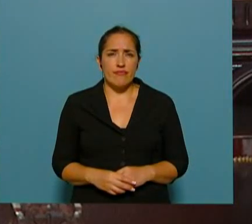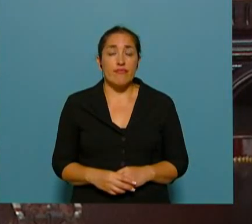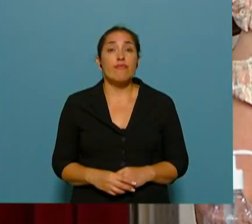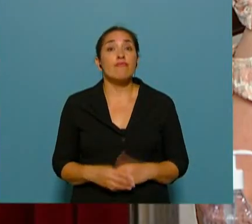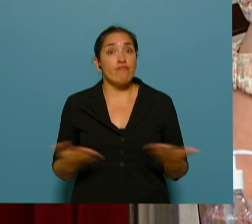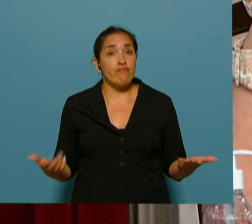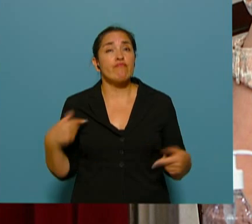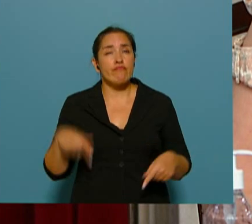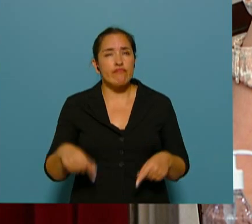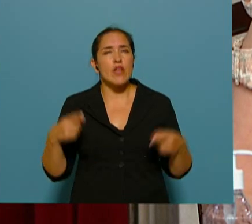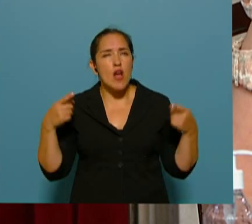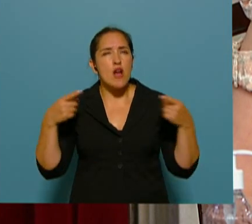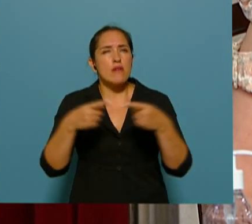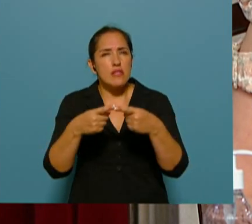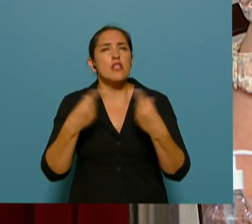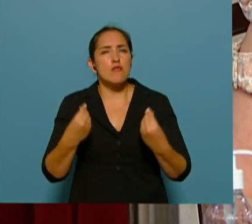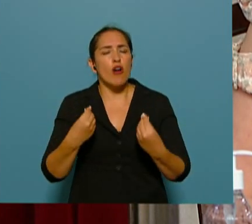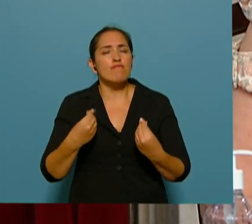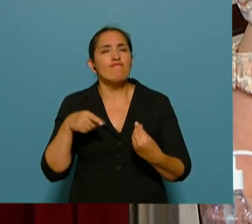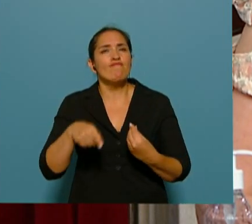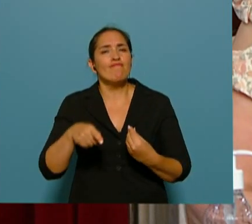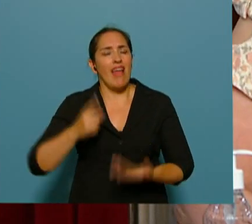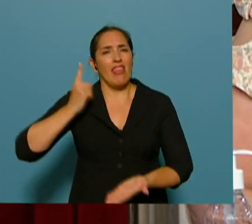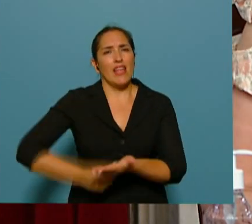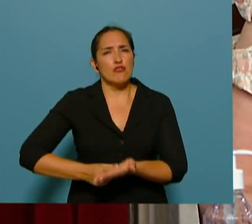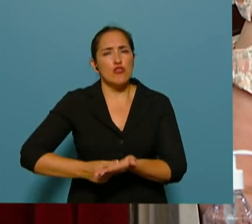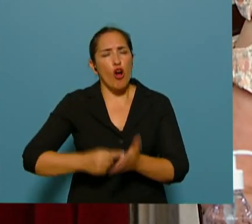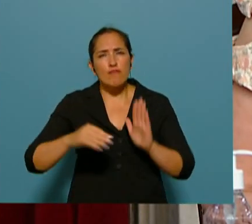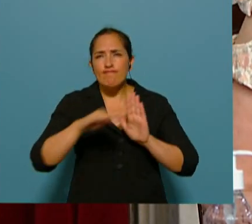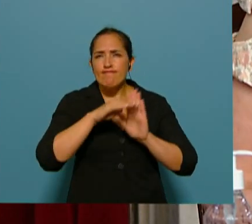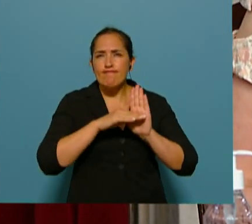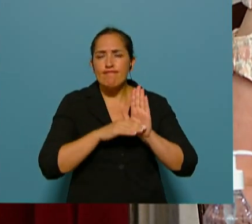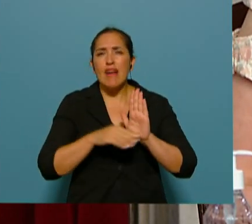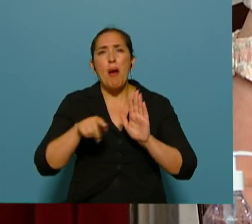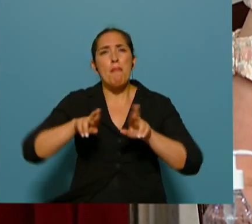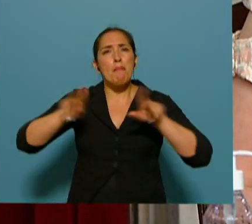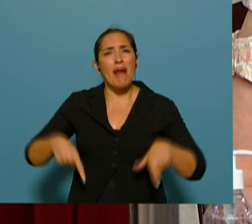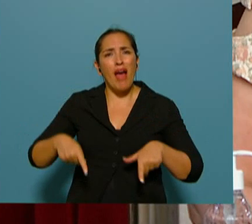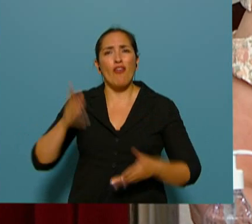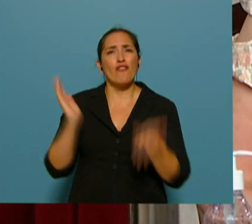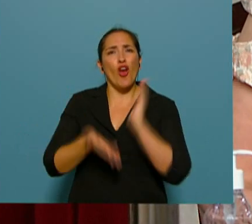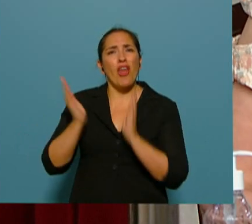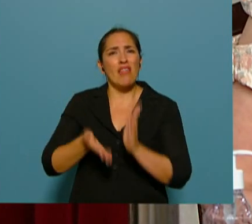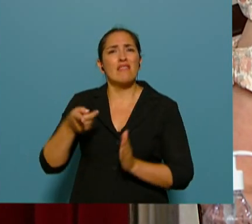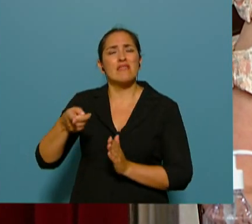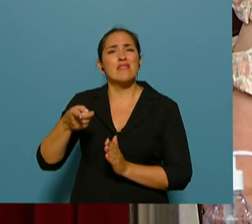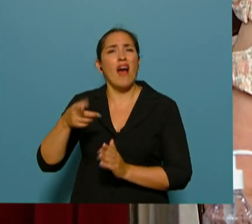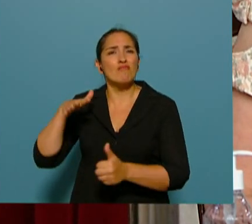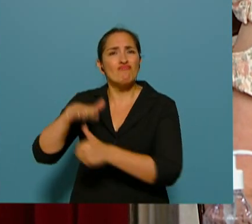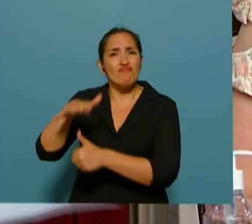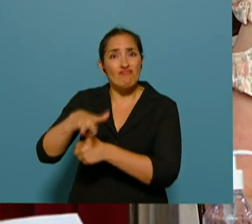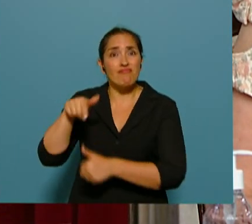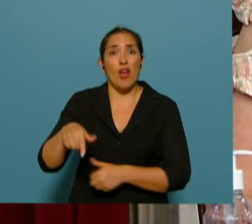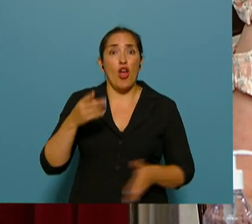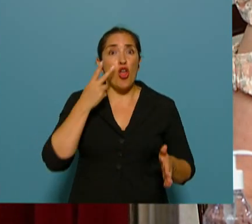Con ese fin, decidimos acciones muy concretas dentro del Plan contra las Violencias por Motivos de Género en el